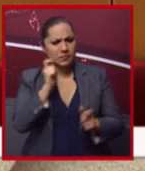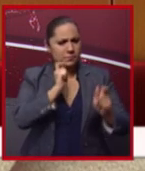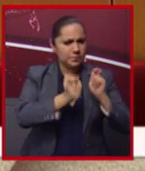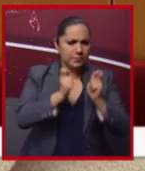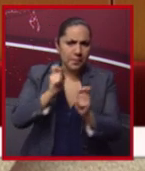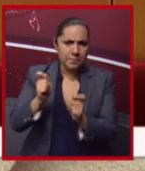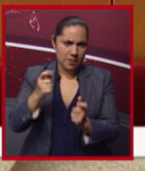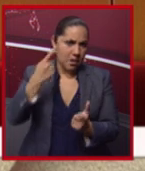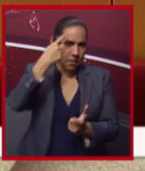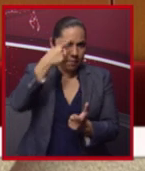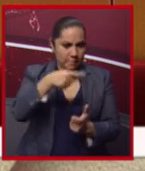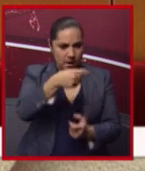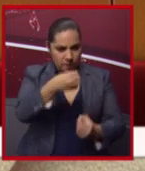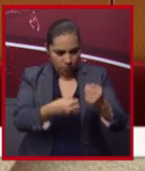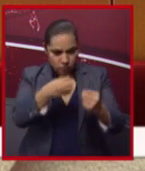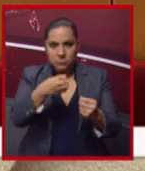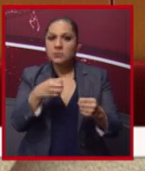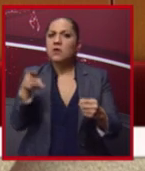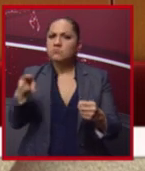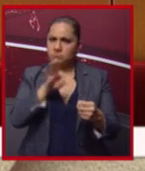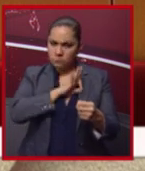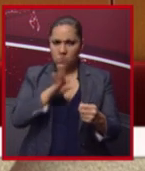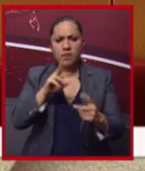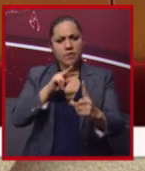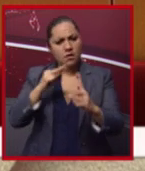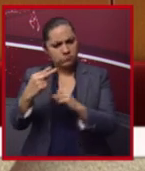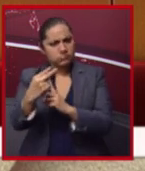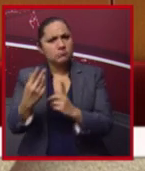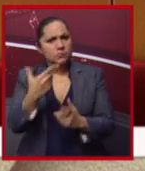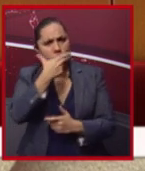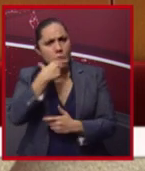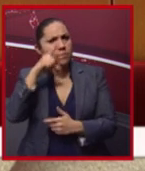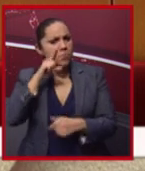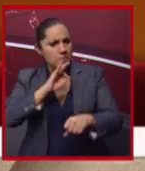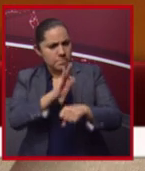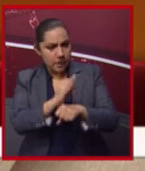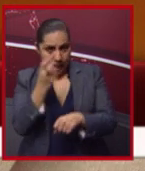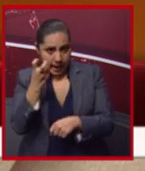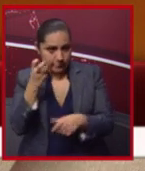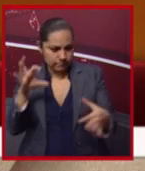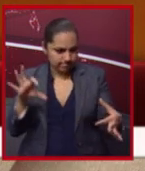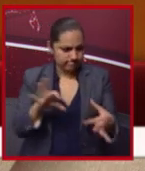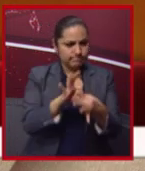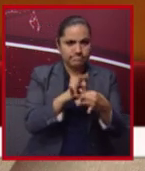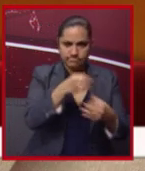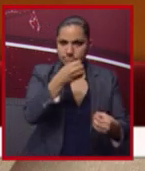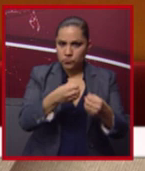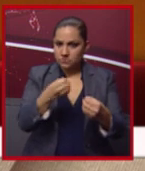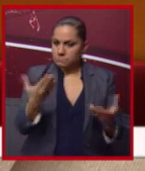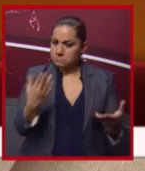enriquecer la función judicial al juzgar con perspectiva de género.